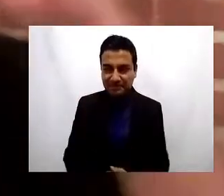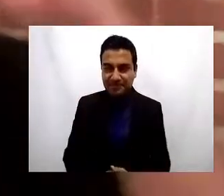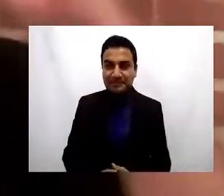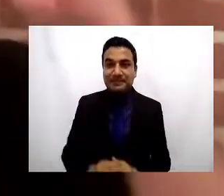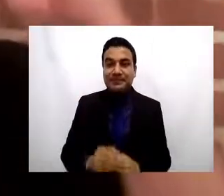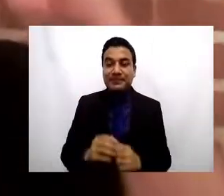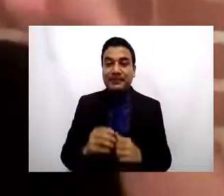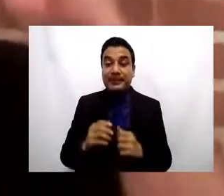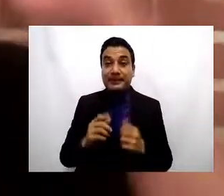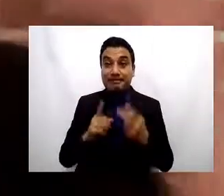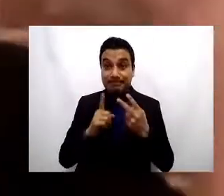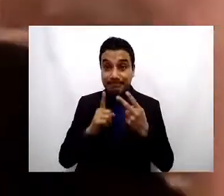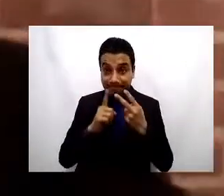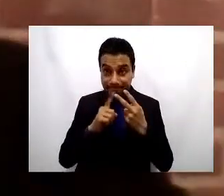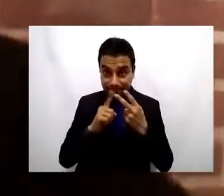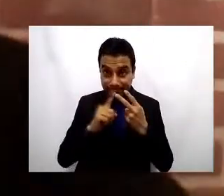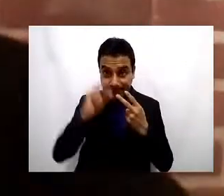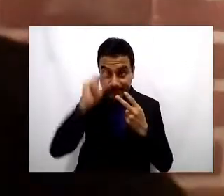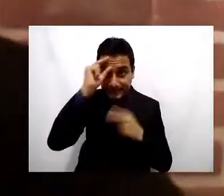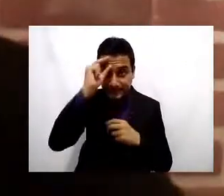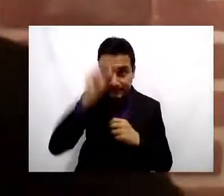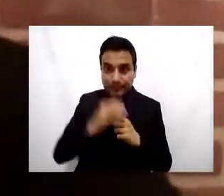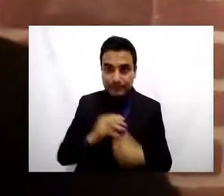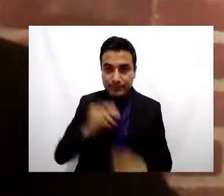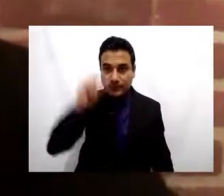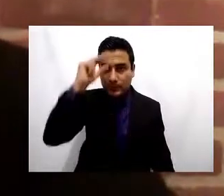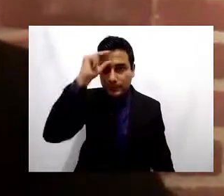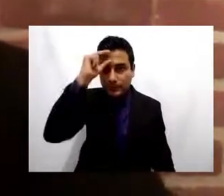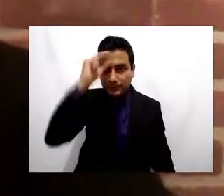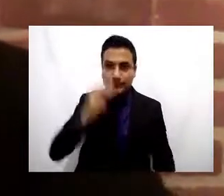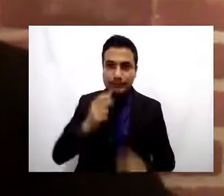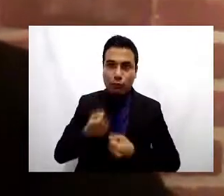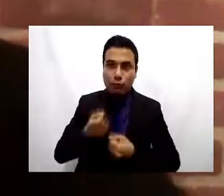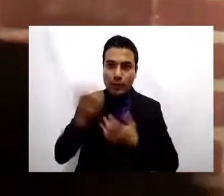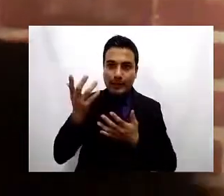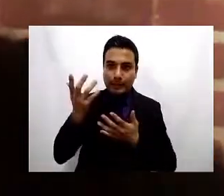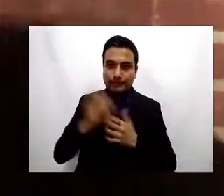de las inteligencias es la inteligencia poética.